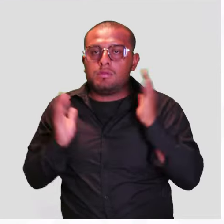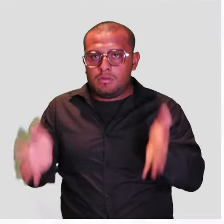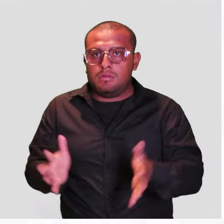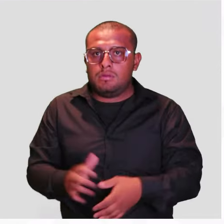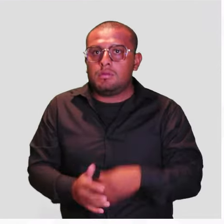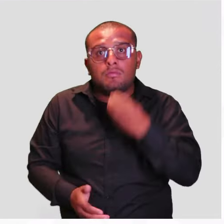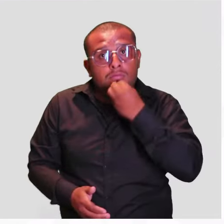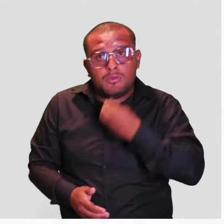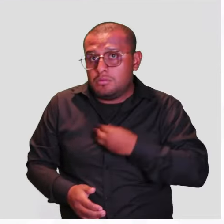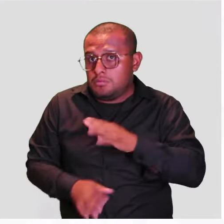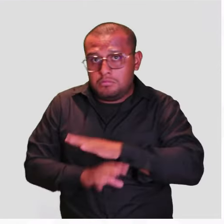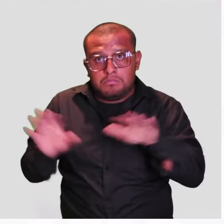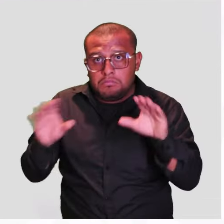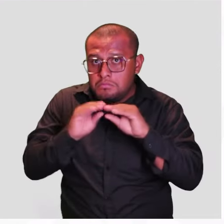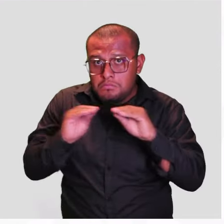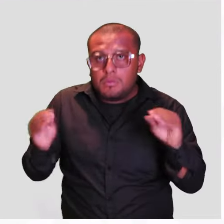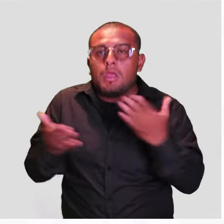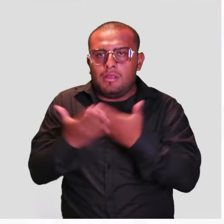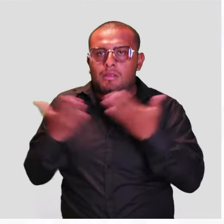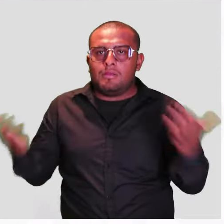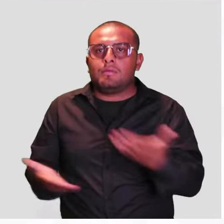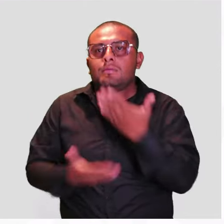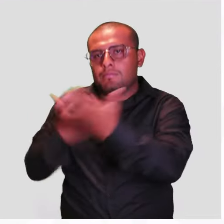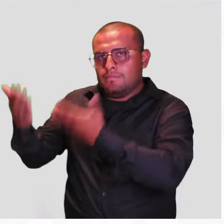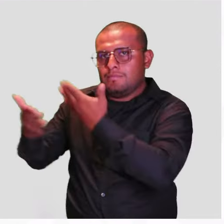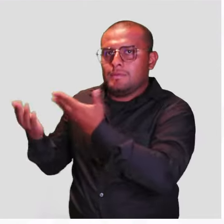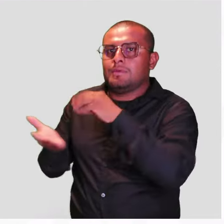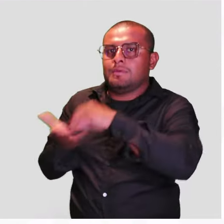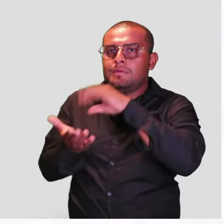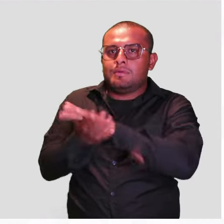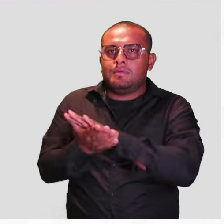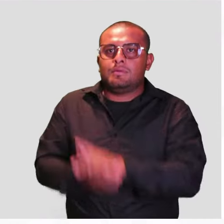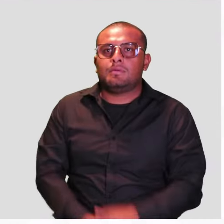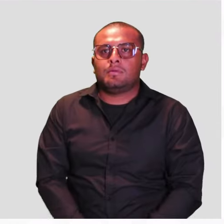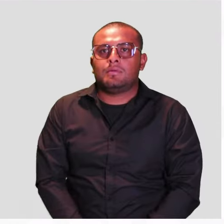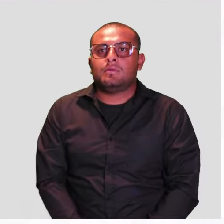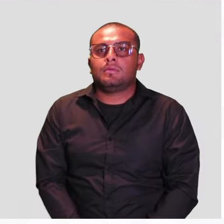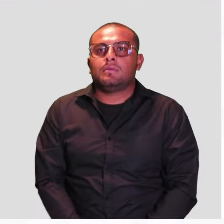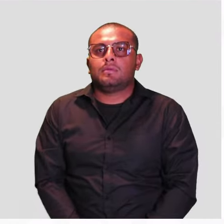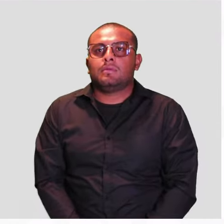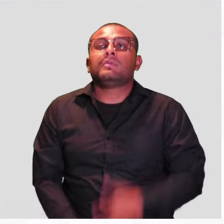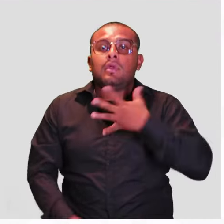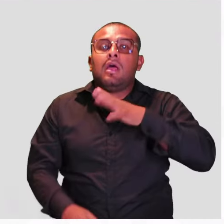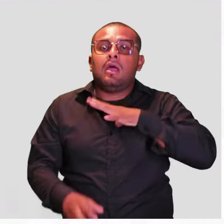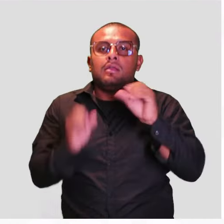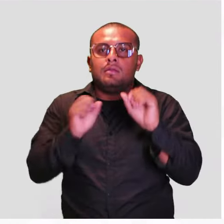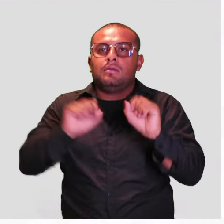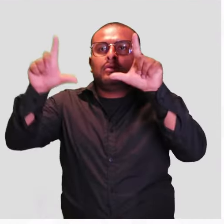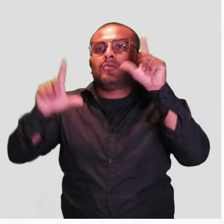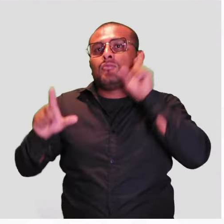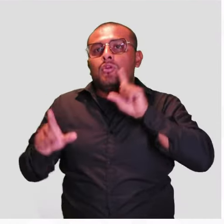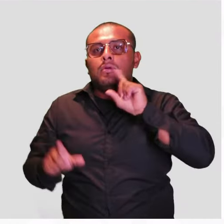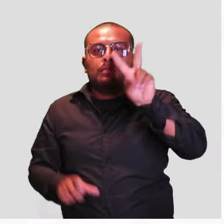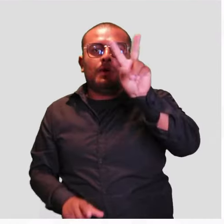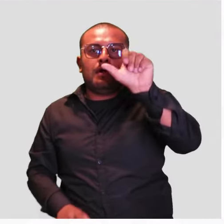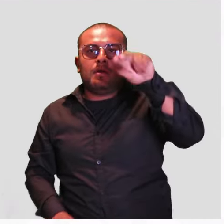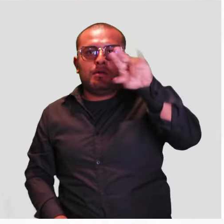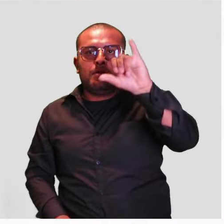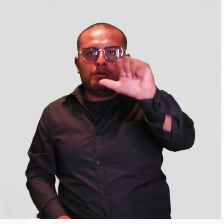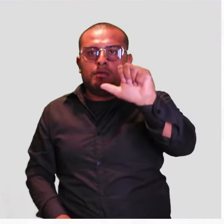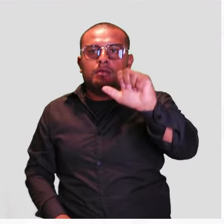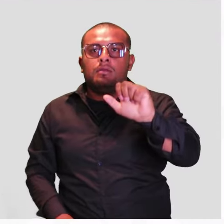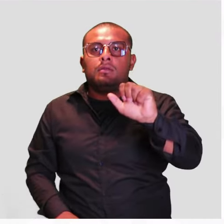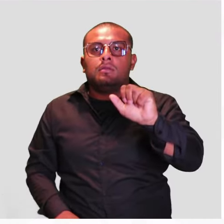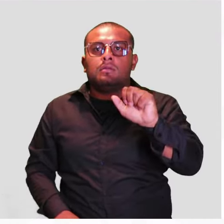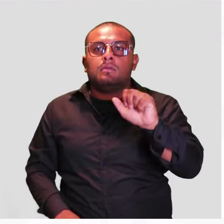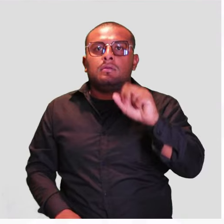estos diálogos. Y ya contamos con el siguiente registro, mi querida Isabel. Así es, cedemos el uso de la voz a la candidata Vania Camacho Galván, candidata